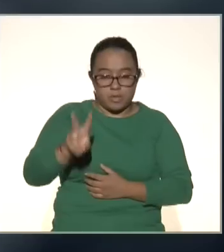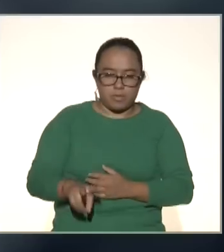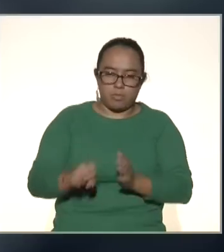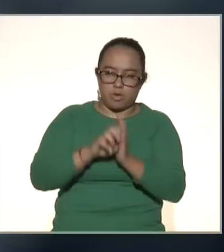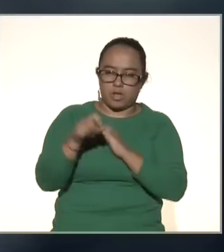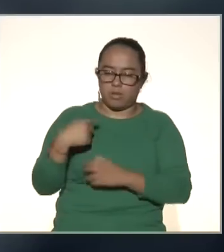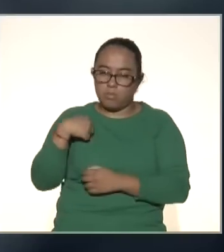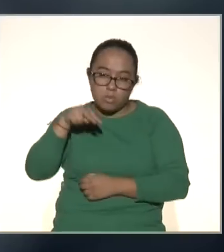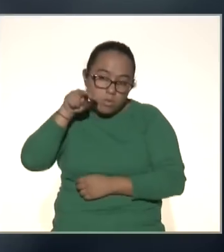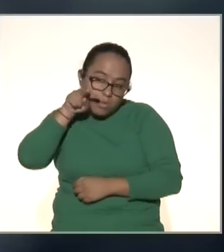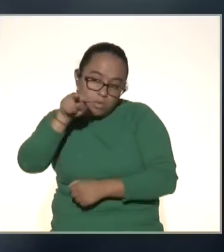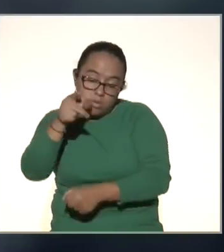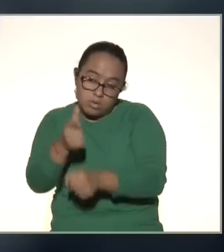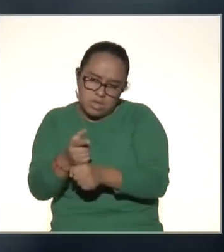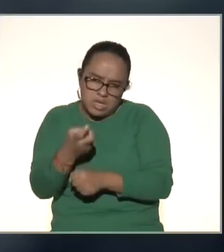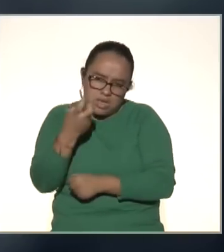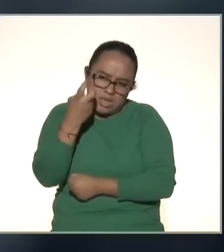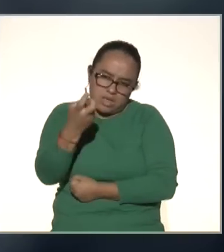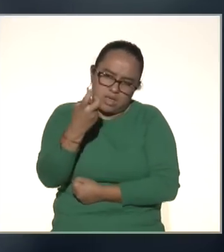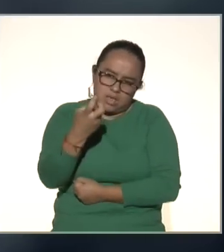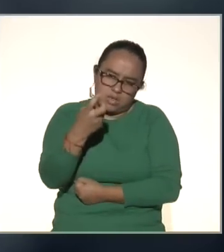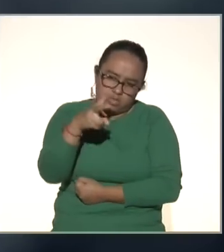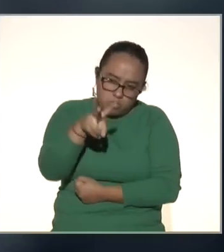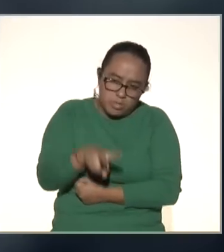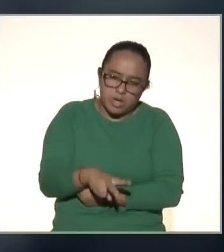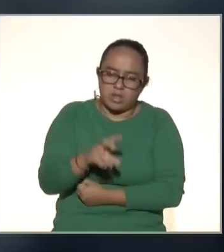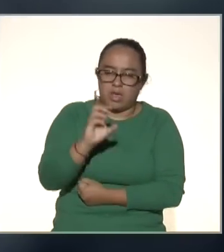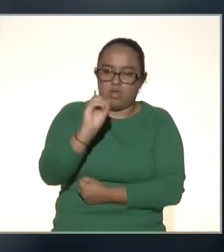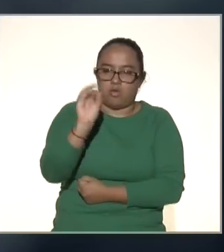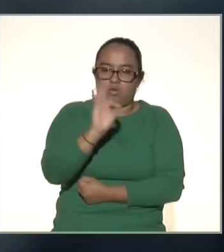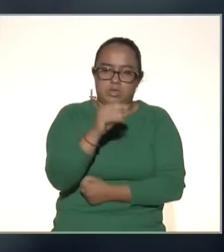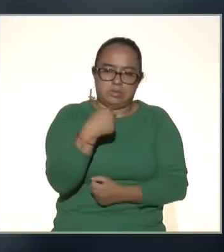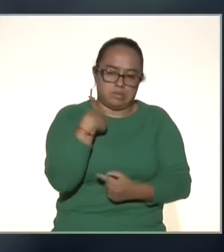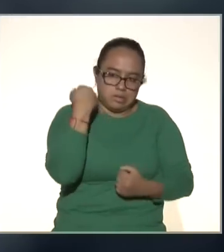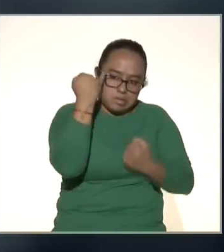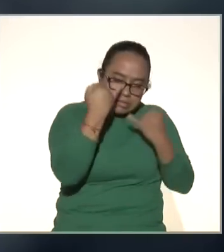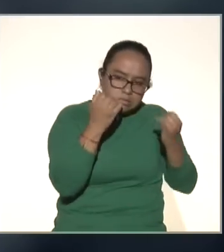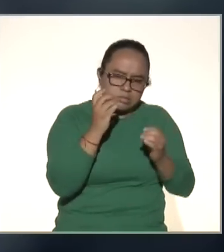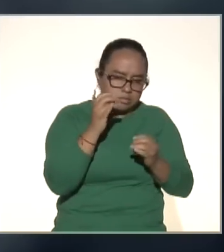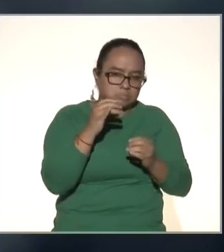había visto era real o no era real,